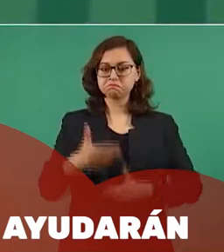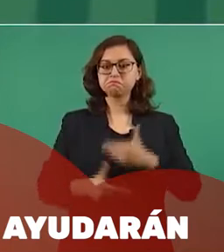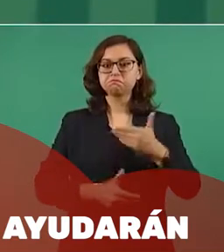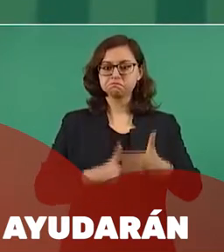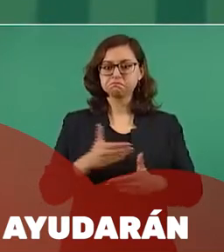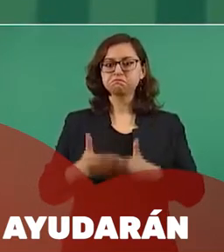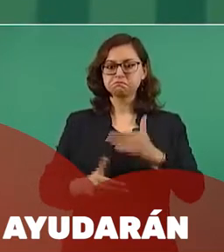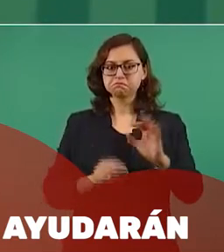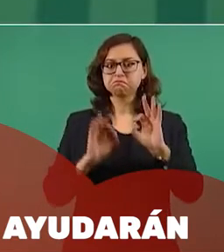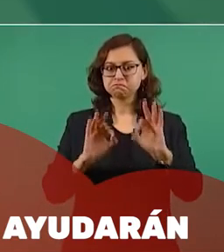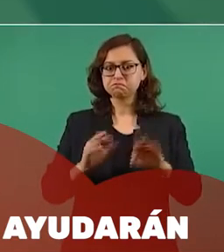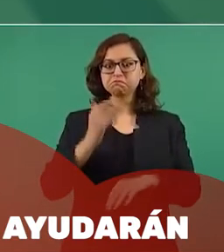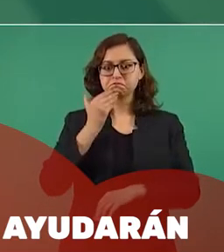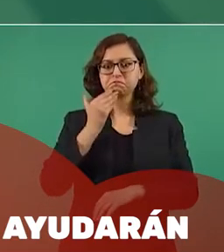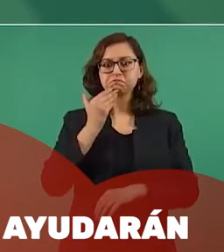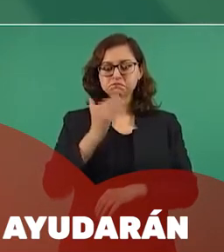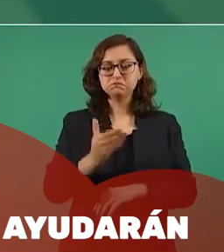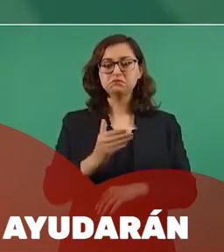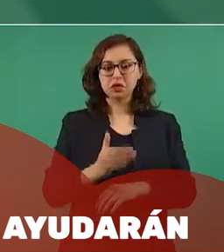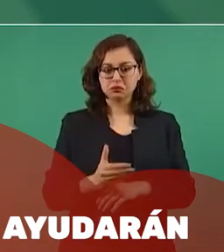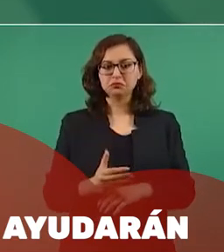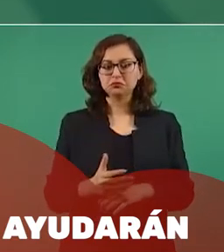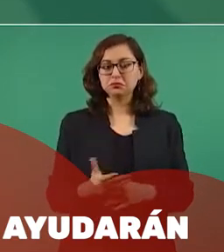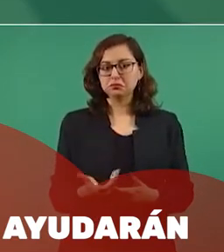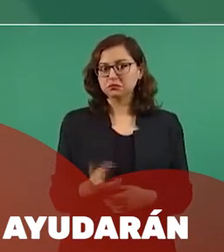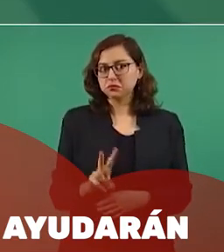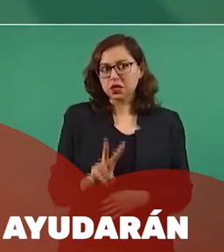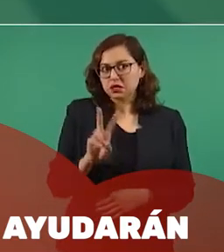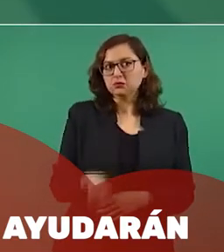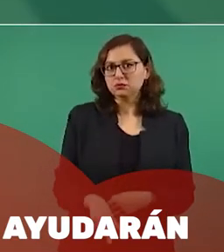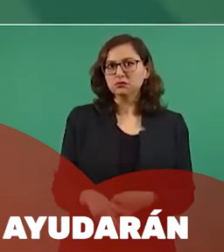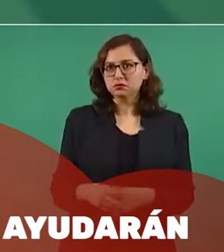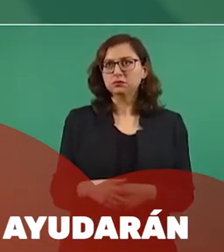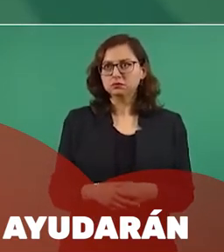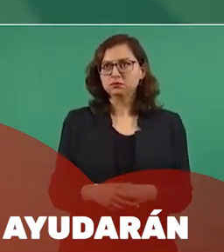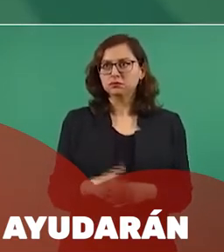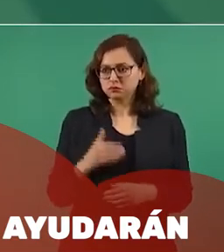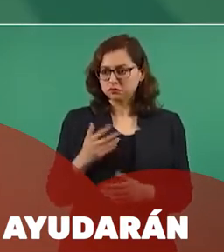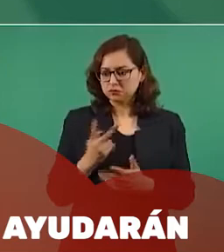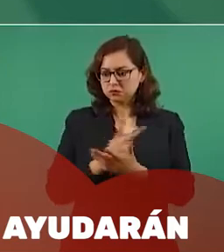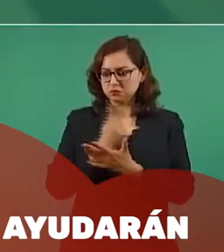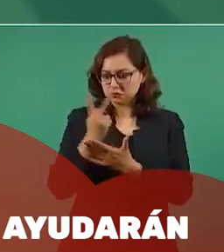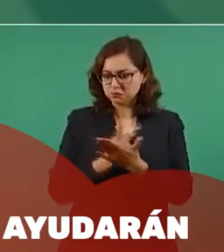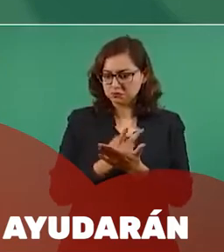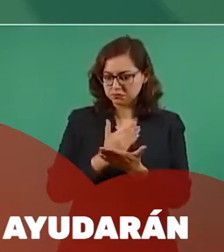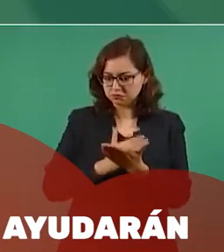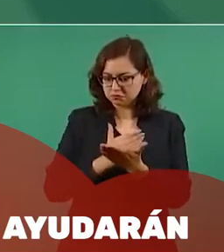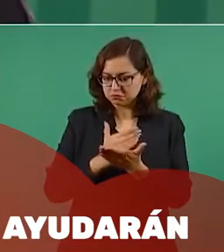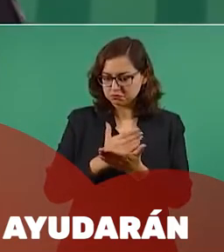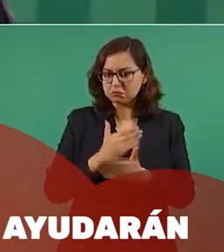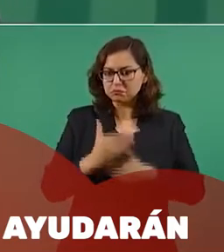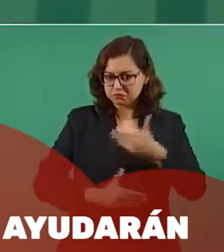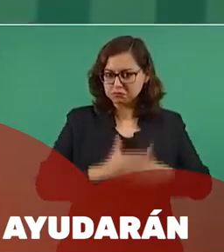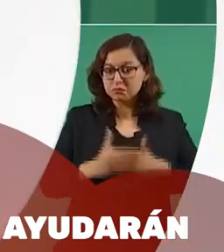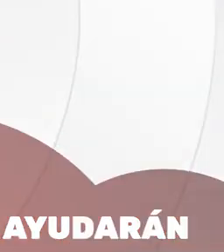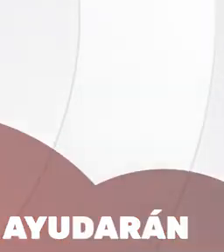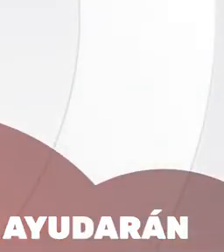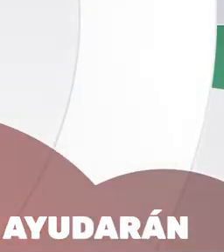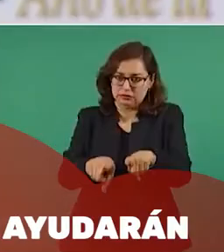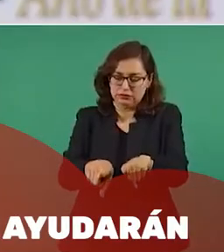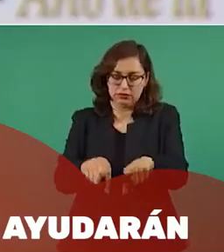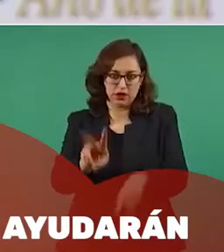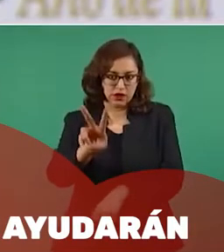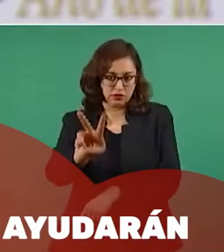gobierno de la Ciudad de México, Claudia Sheinbaum, y el empresario. También reiteró que la mandataria cuenta con su apoyo para reconstruir y rehabilitar la línea